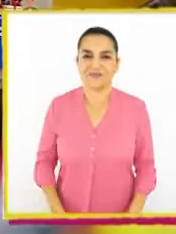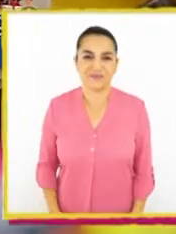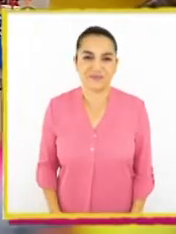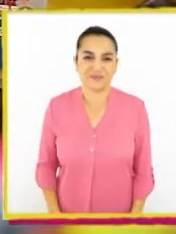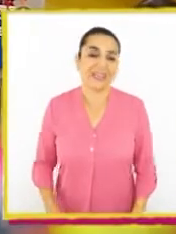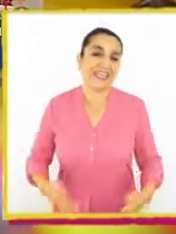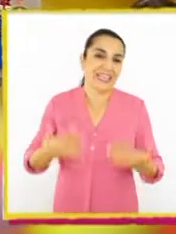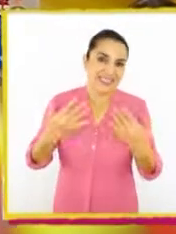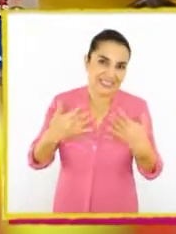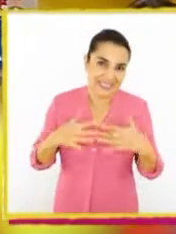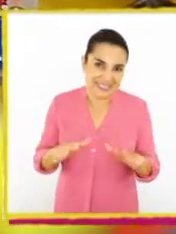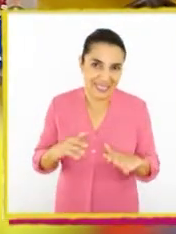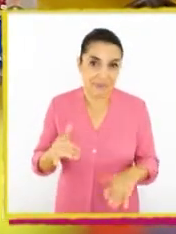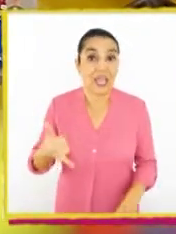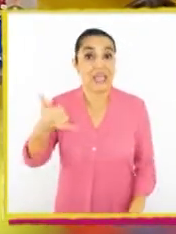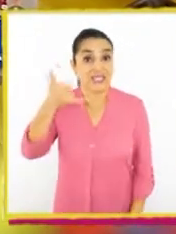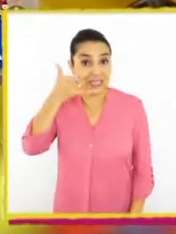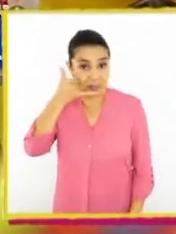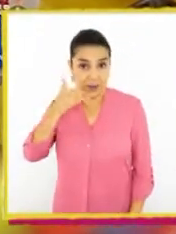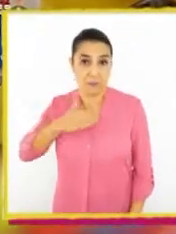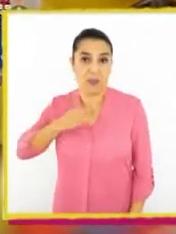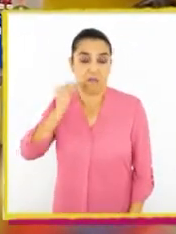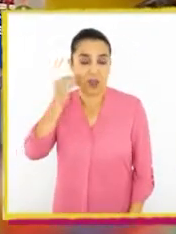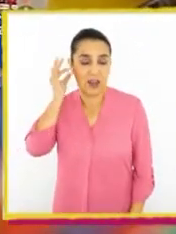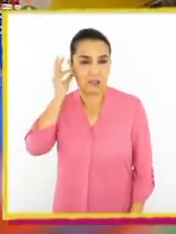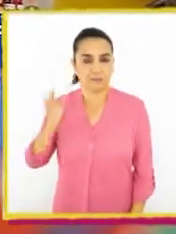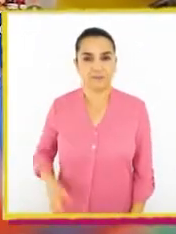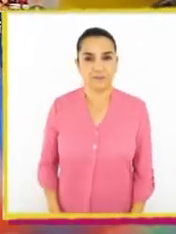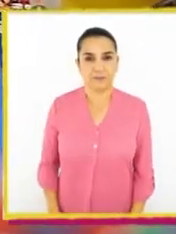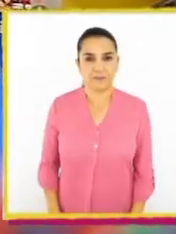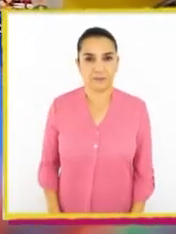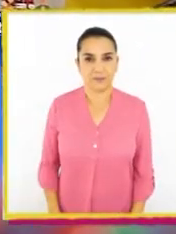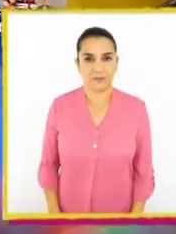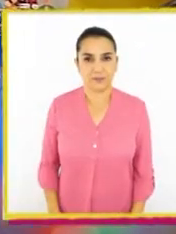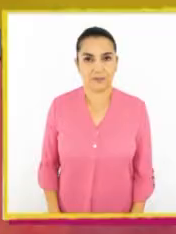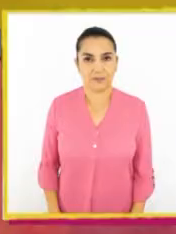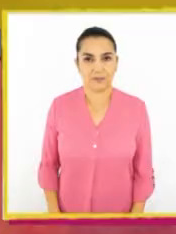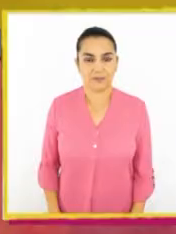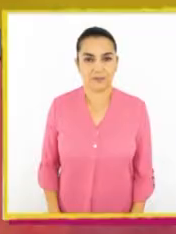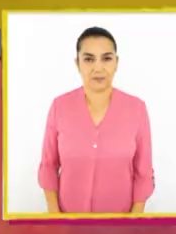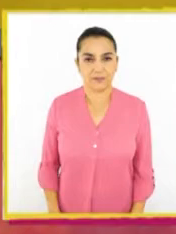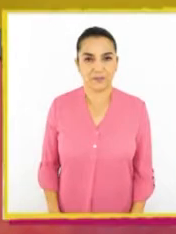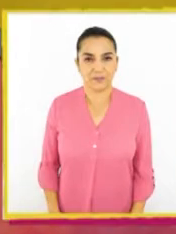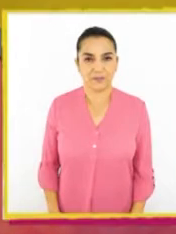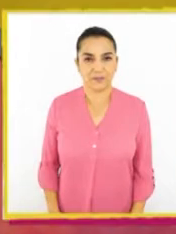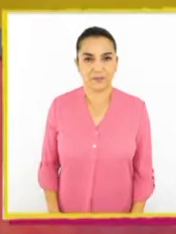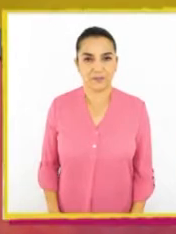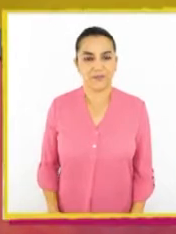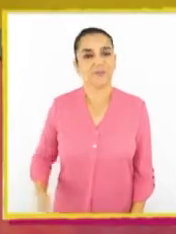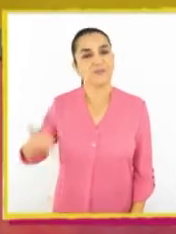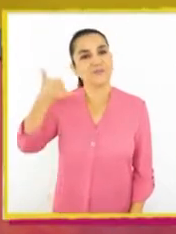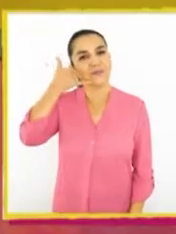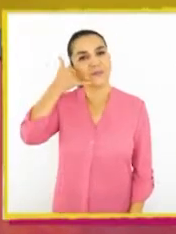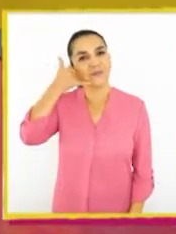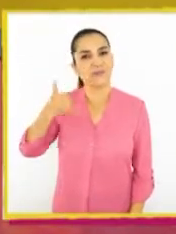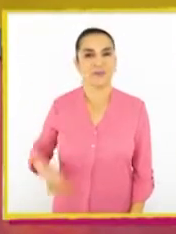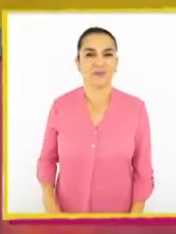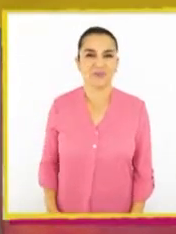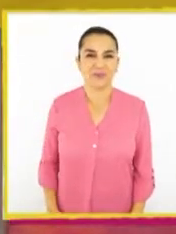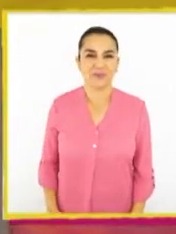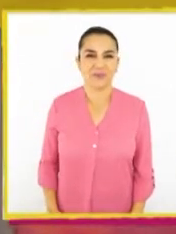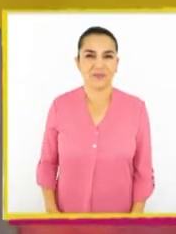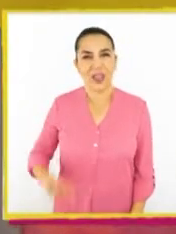hoy! Ya, voy a llamar a mi mamá, espérenme. Mira. Acá está.